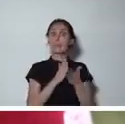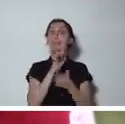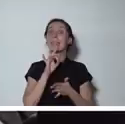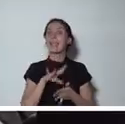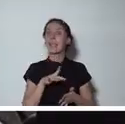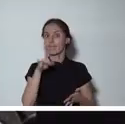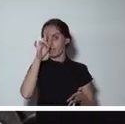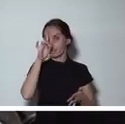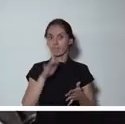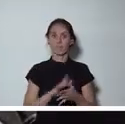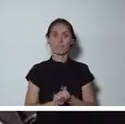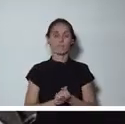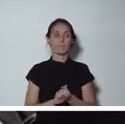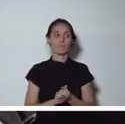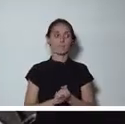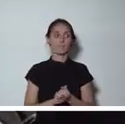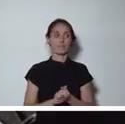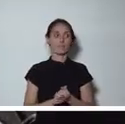género